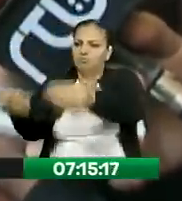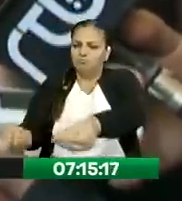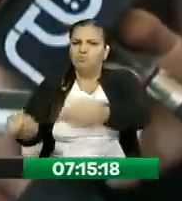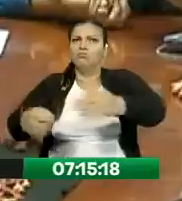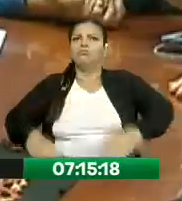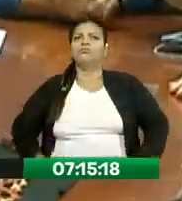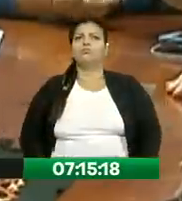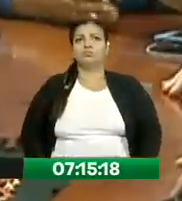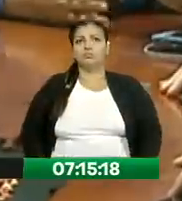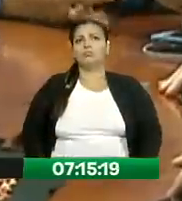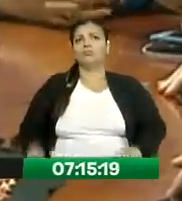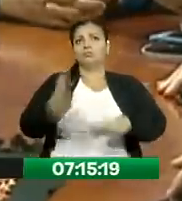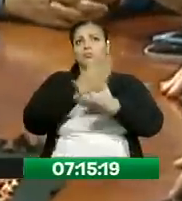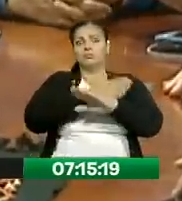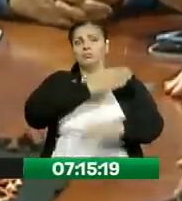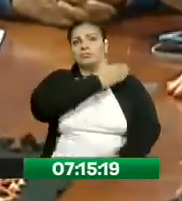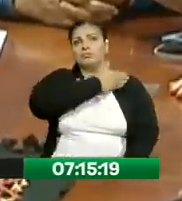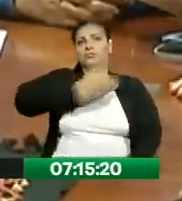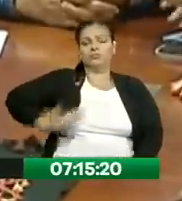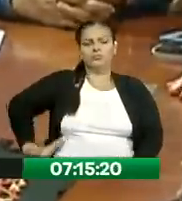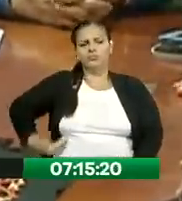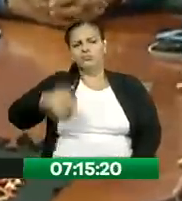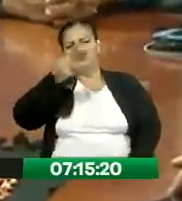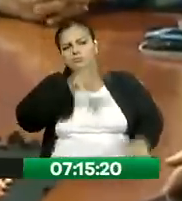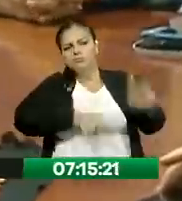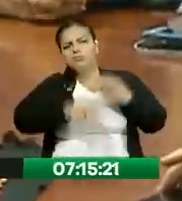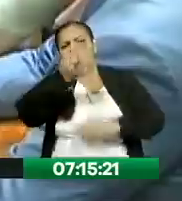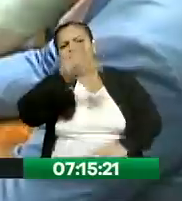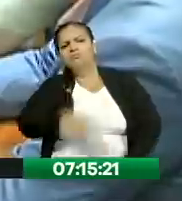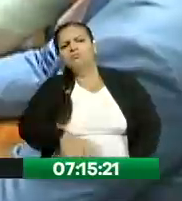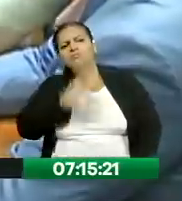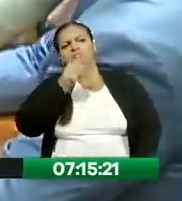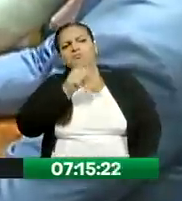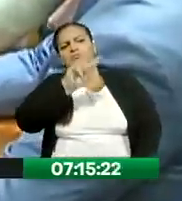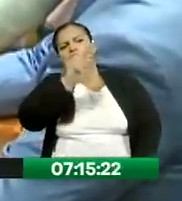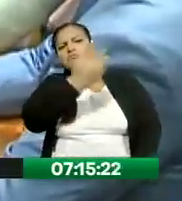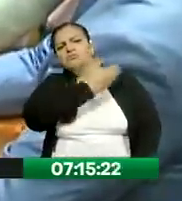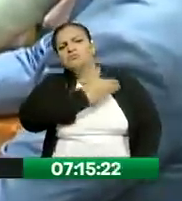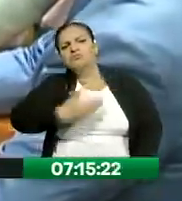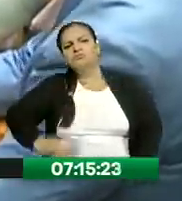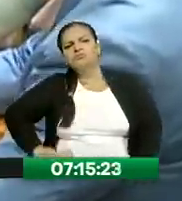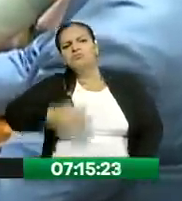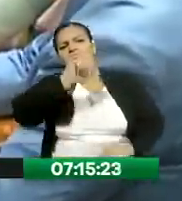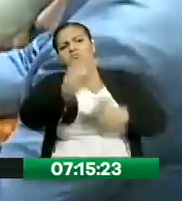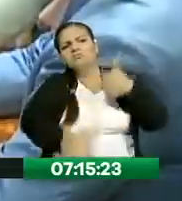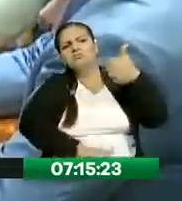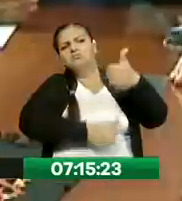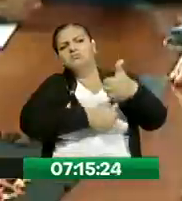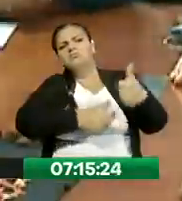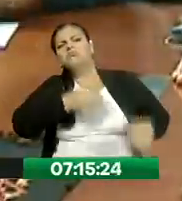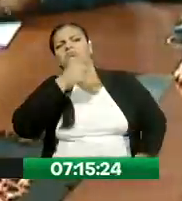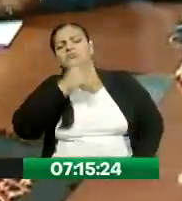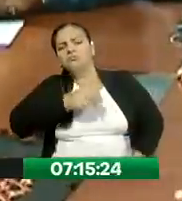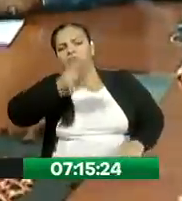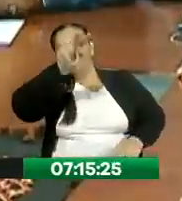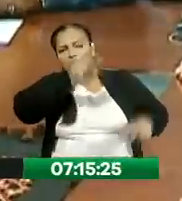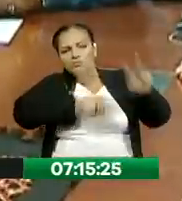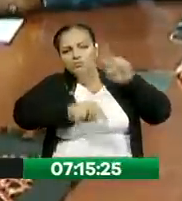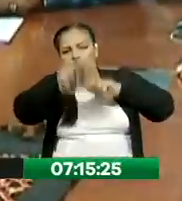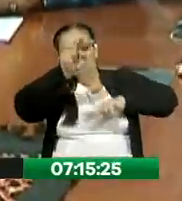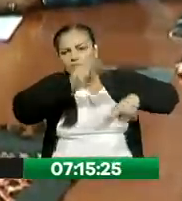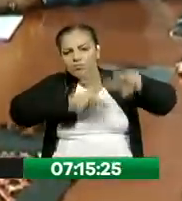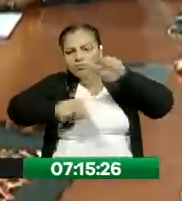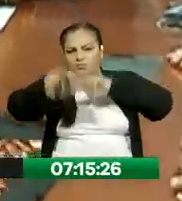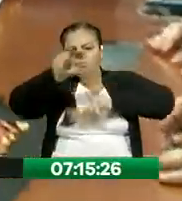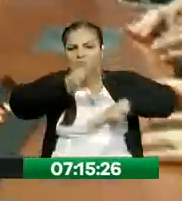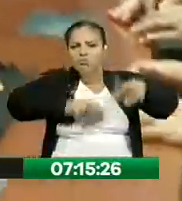esta selección. Romo se reuniría más tarde con la presidenta de la Asamblea y los jefes de bloque. El objetivo, dar un primer acercamiento